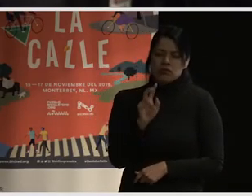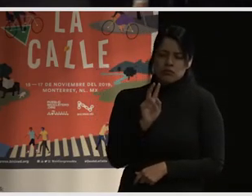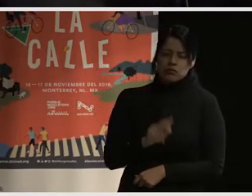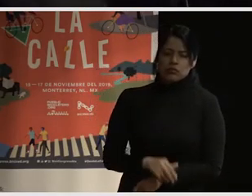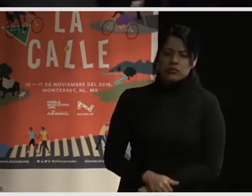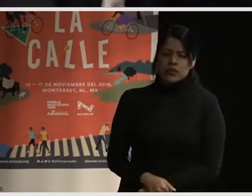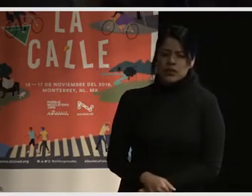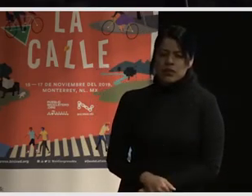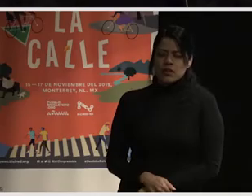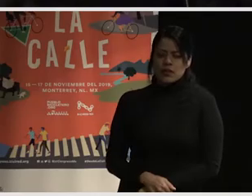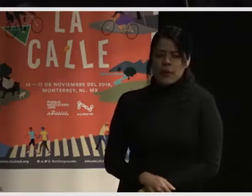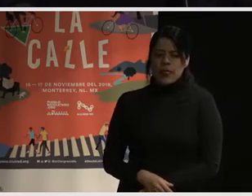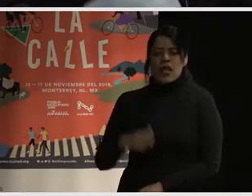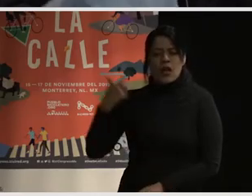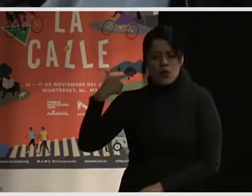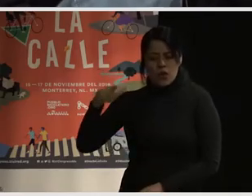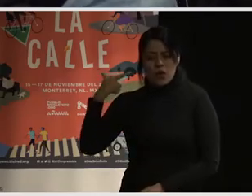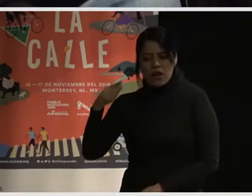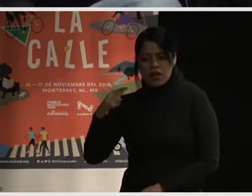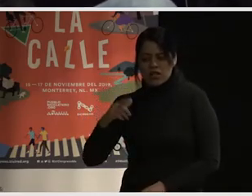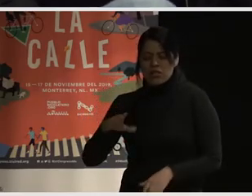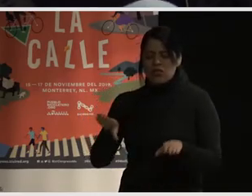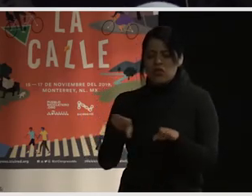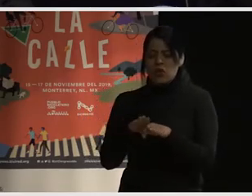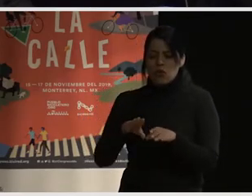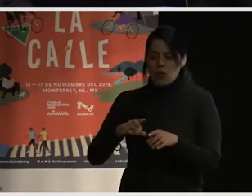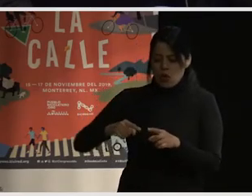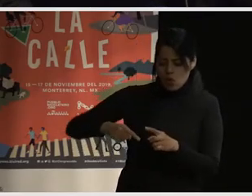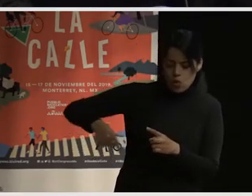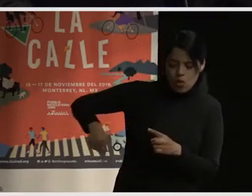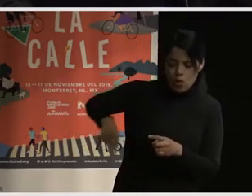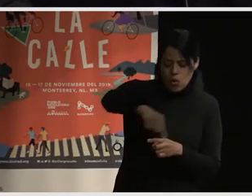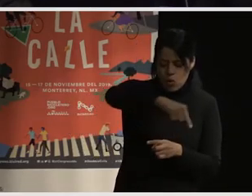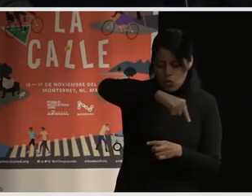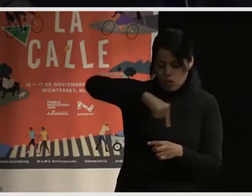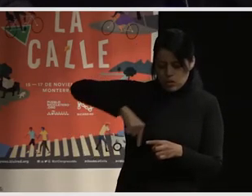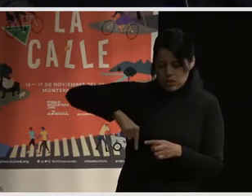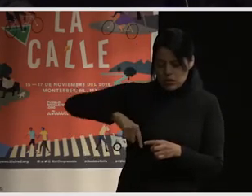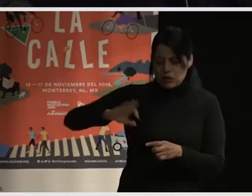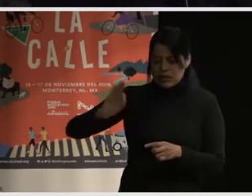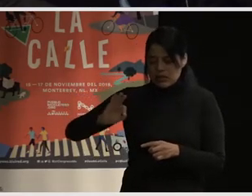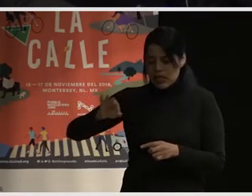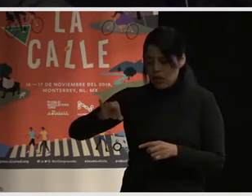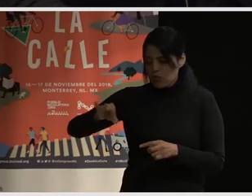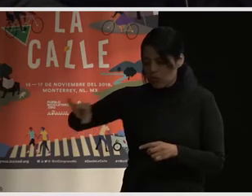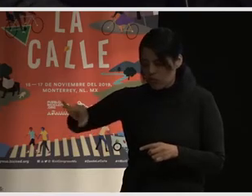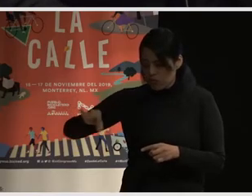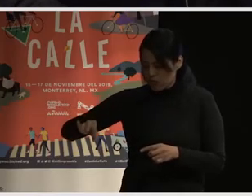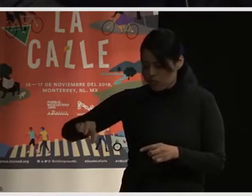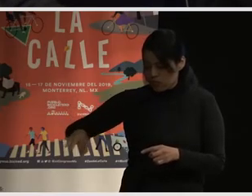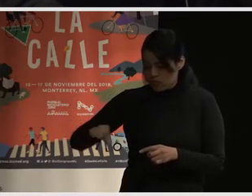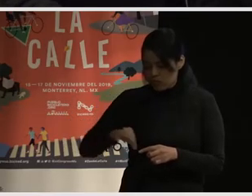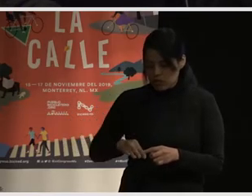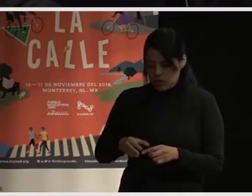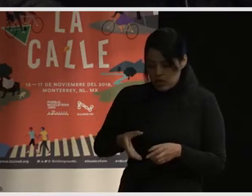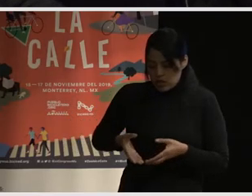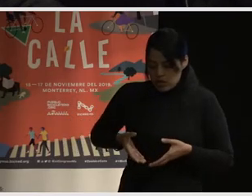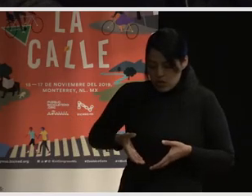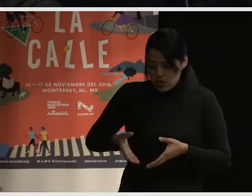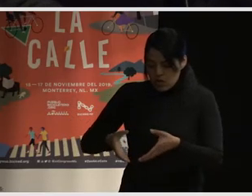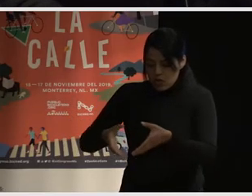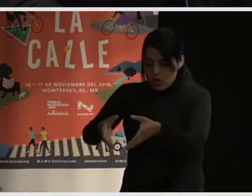sino el guadalajara es como un círculo con algunos picos alrededor y la atraviesa una de las áreas más importantes que la